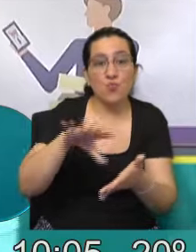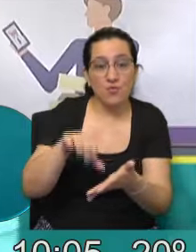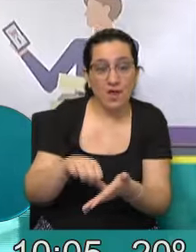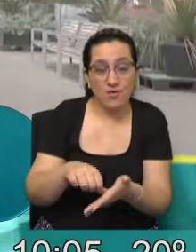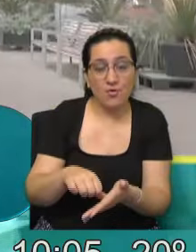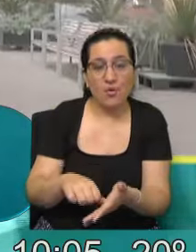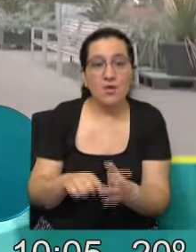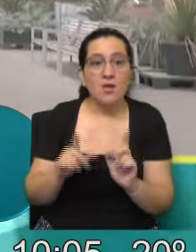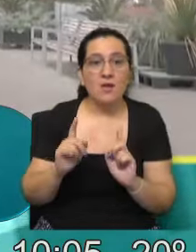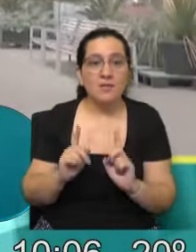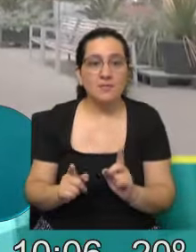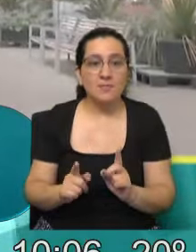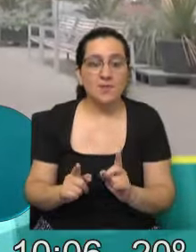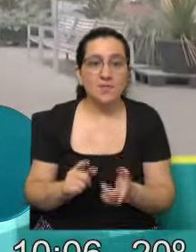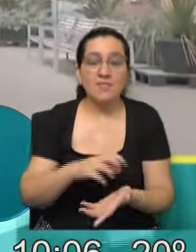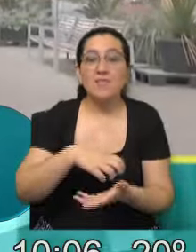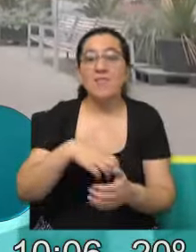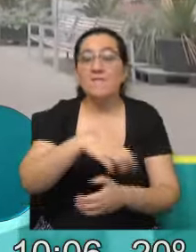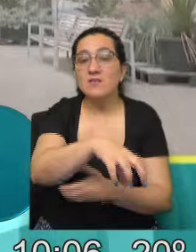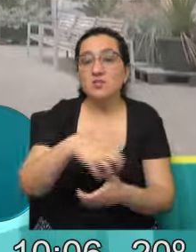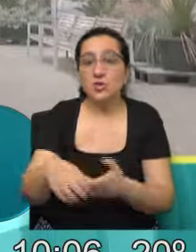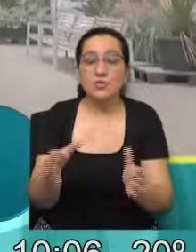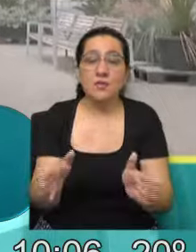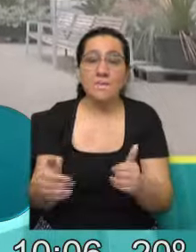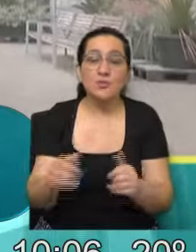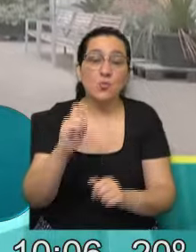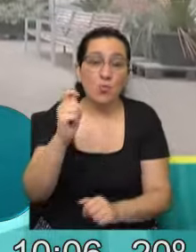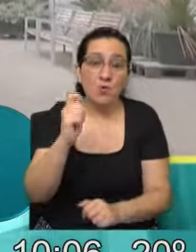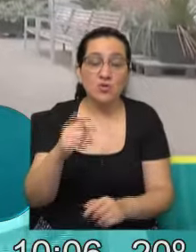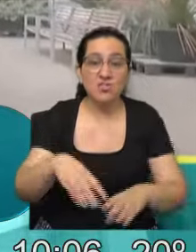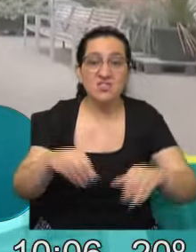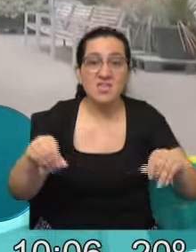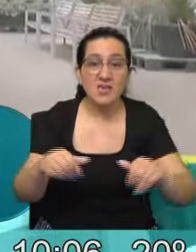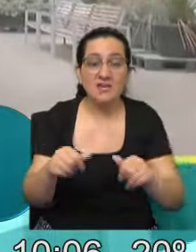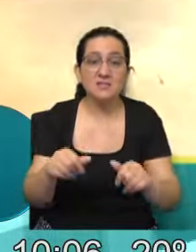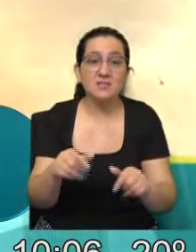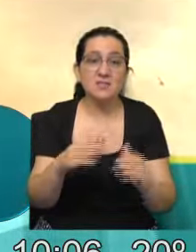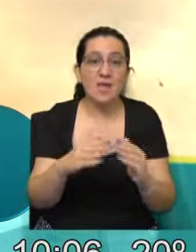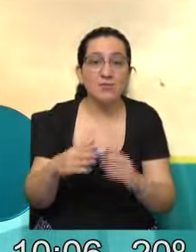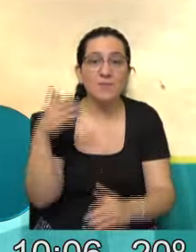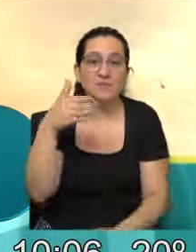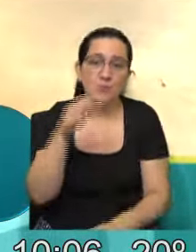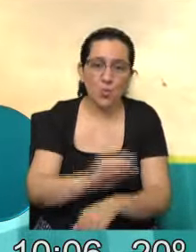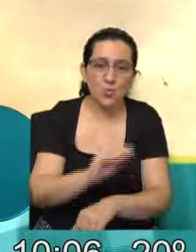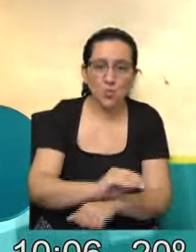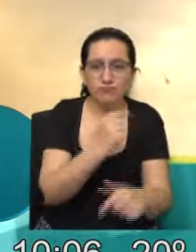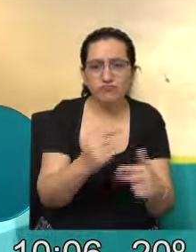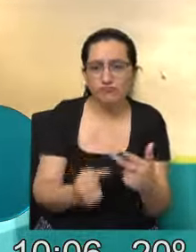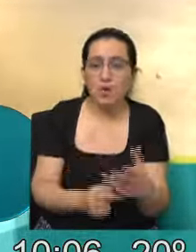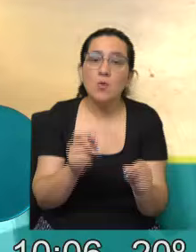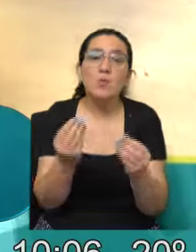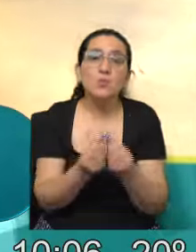obviamente la división de espacios públicos tierras y hábitat participación cultura o sea mucha gente